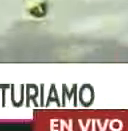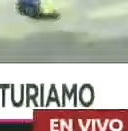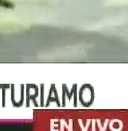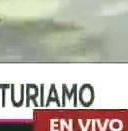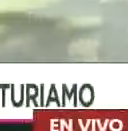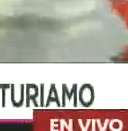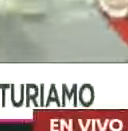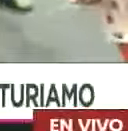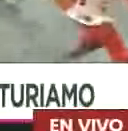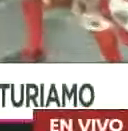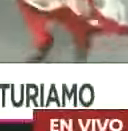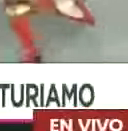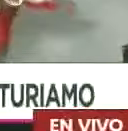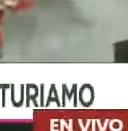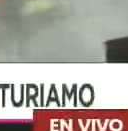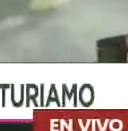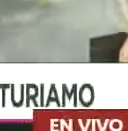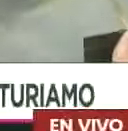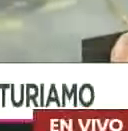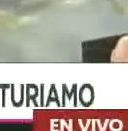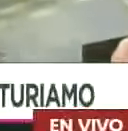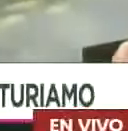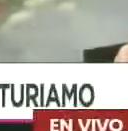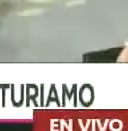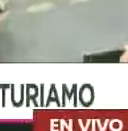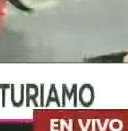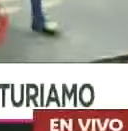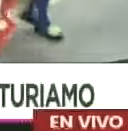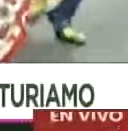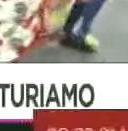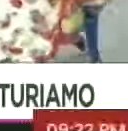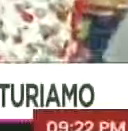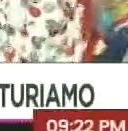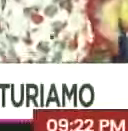El diablo hace su traje dependiendo del gusto, pues, ya.